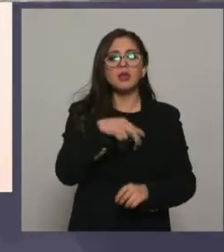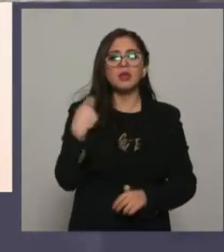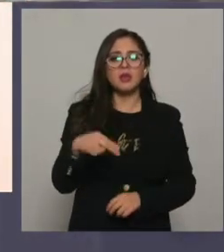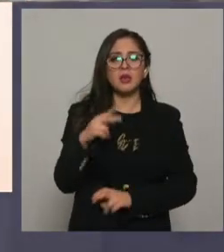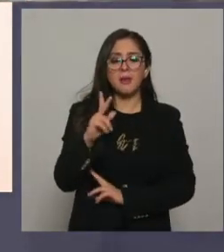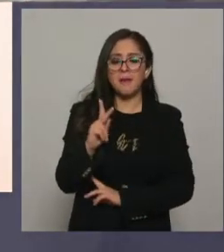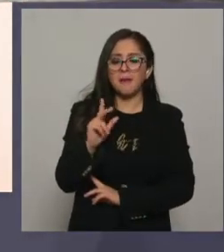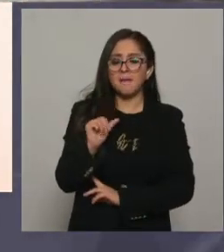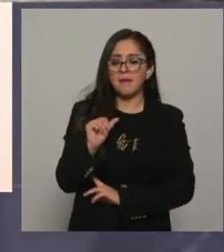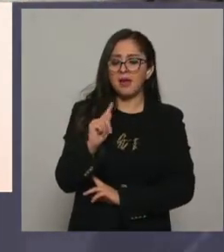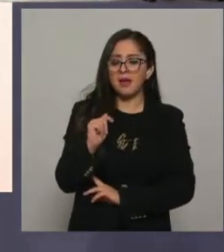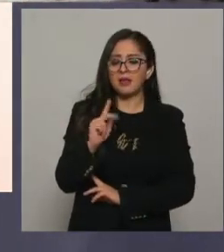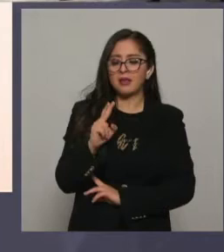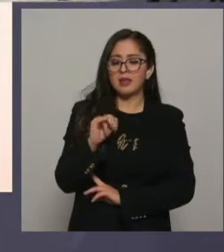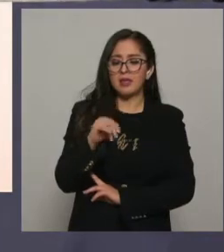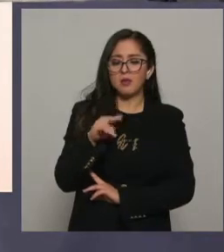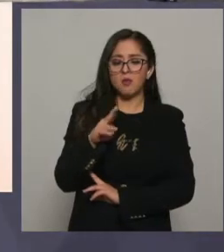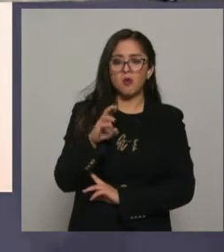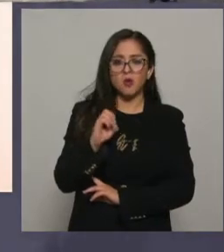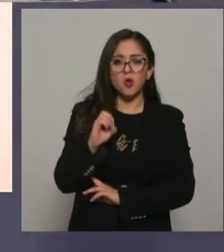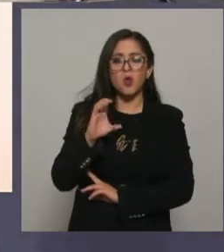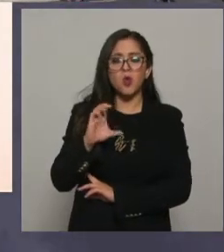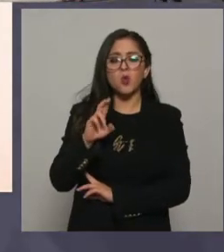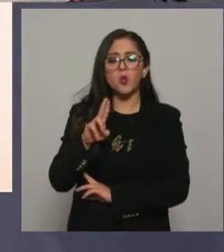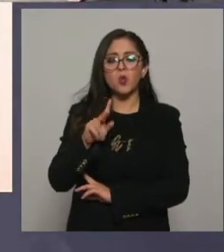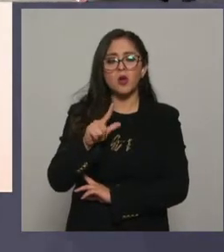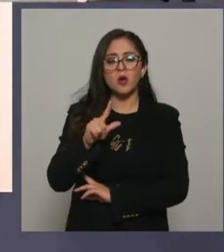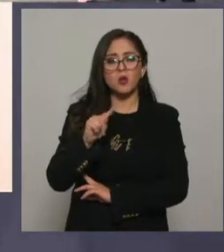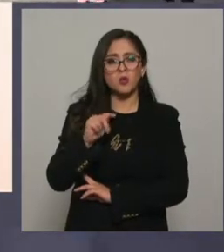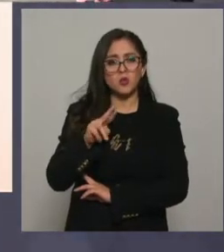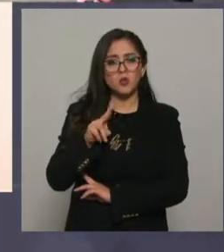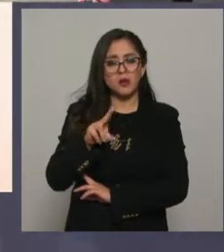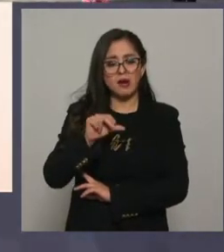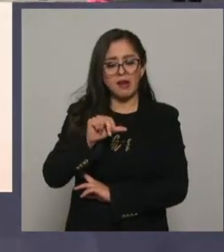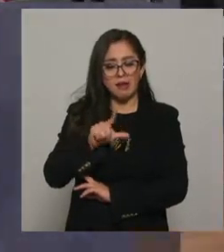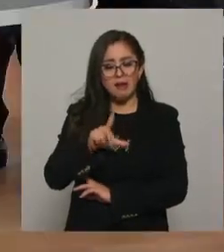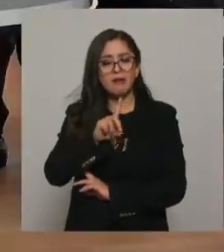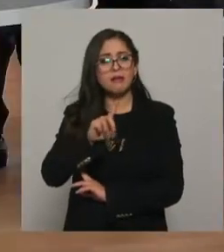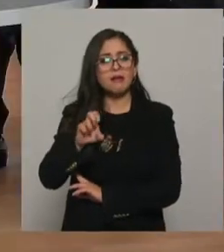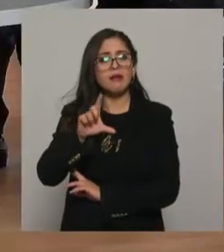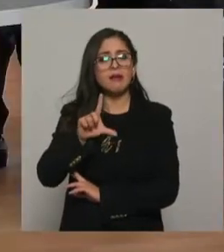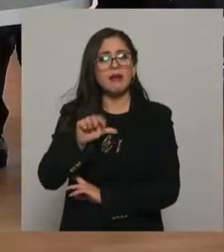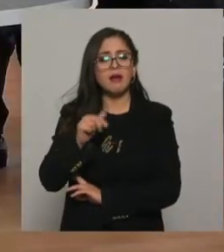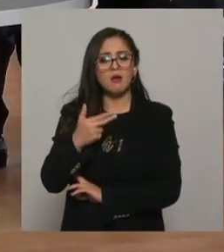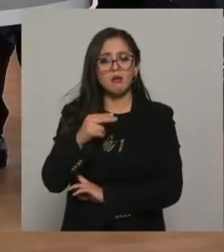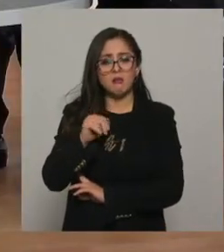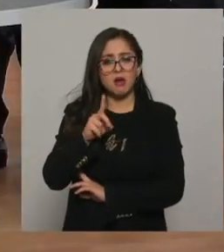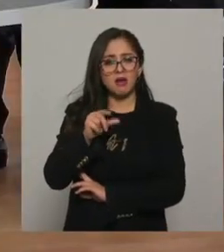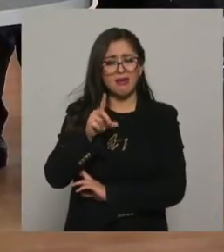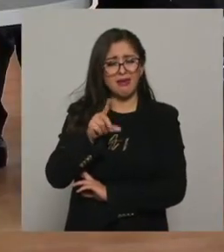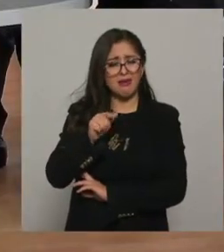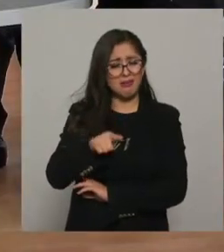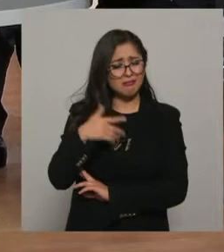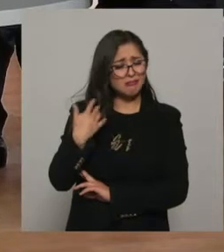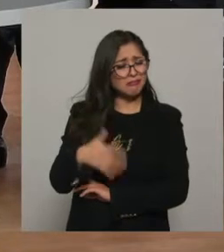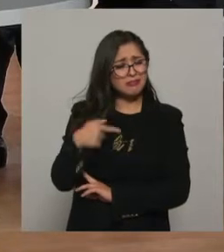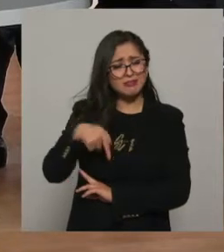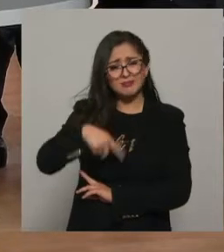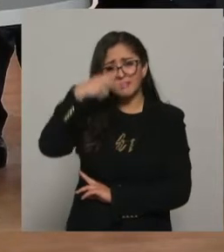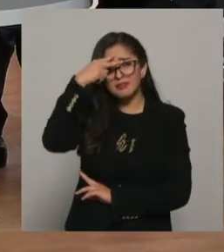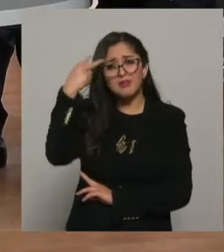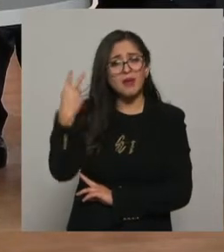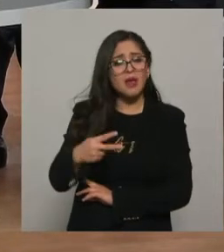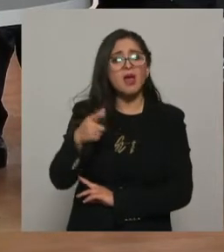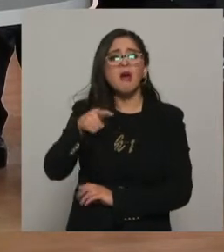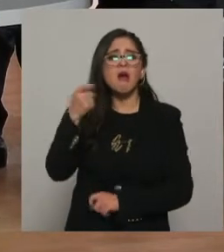patrimonio al Día de Muertos. Patrimonio cultural de la humanidad en todos los hogares aquí en México, pues no es una fecha indiferente. En